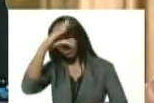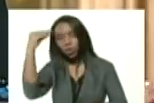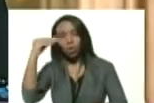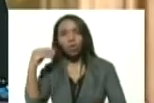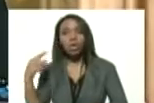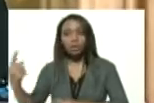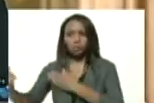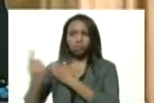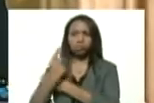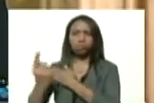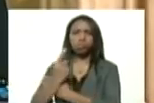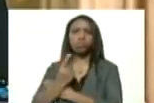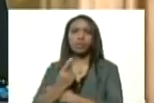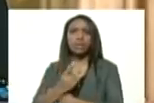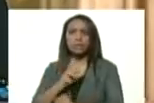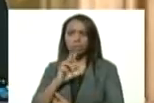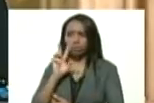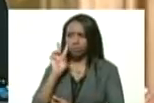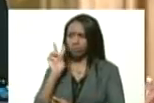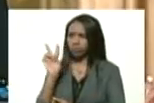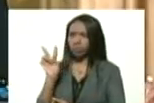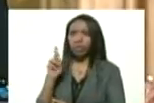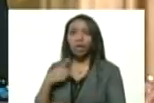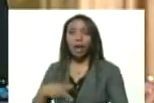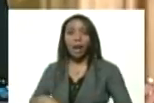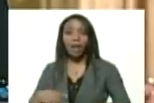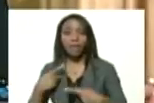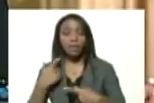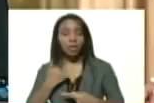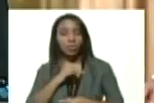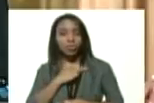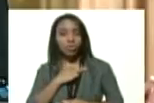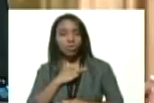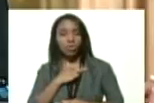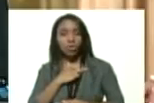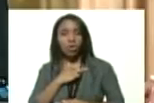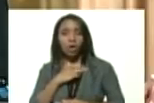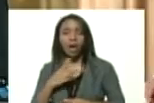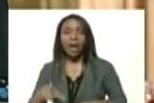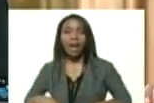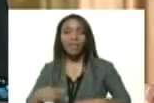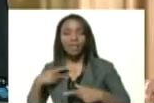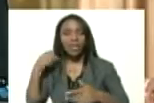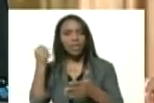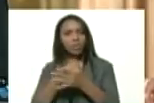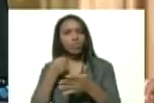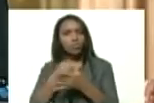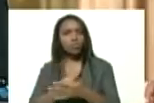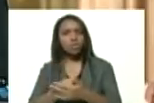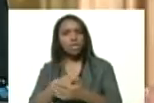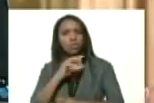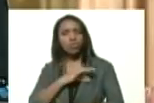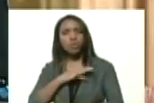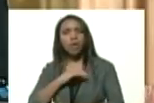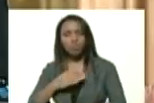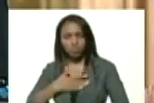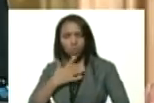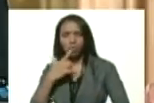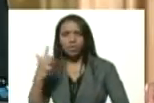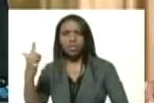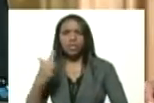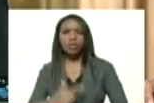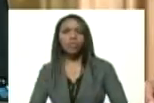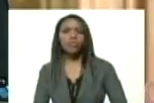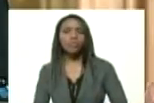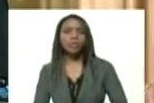la vulgaridad nuestra vida ha sido la vida de la lucha social lo puedo decir